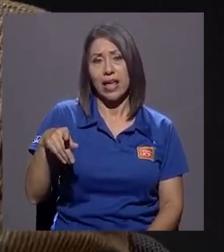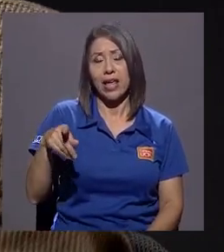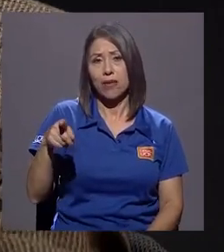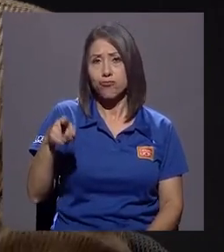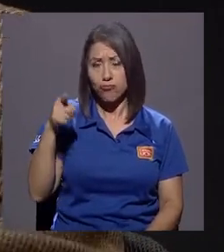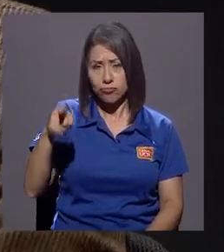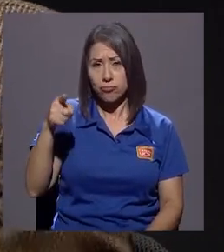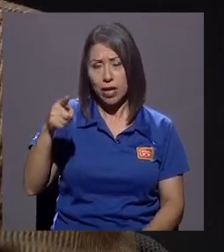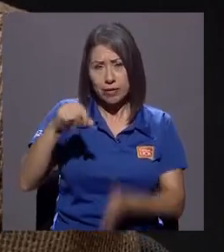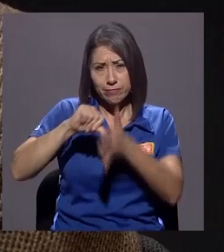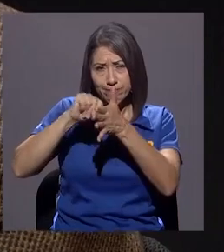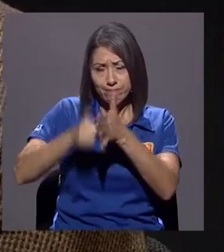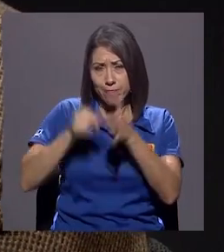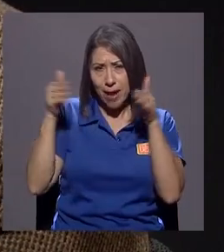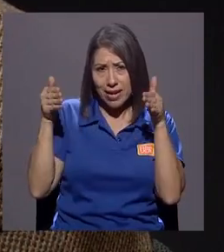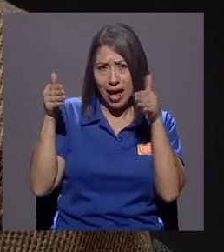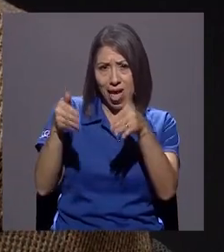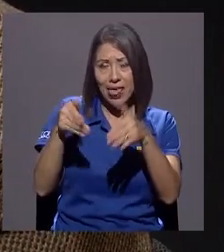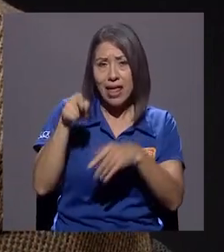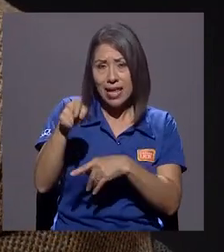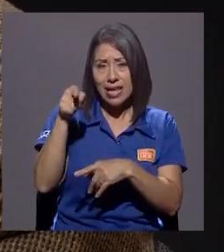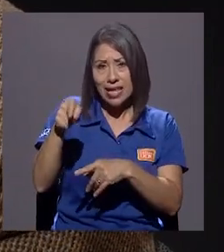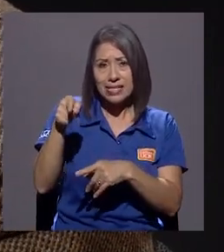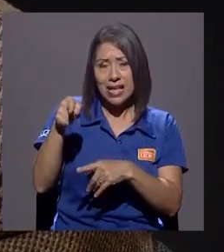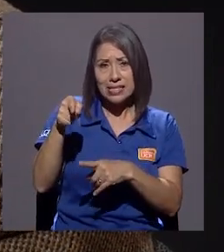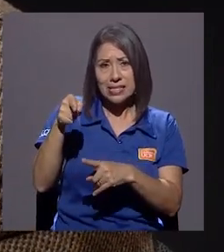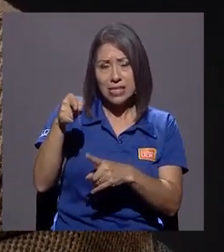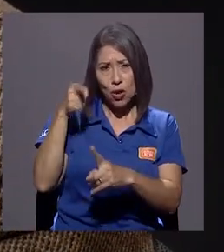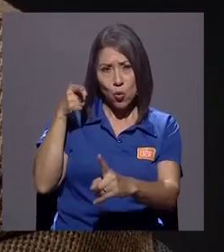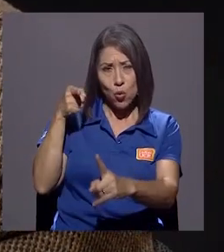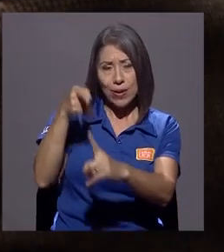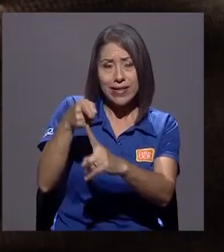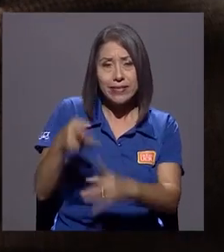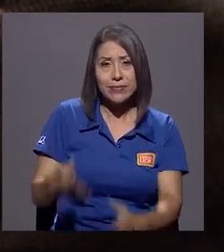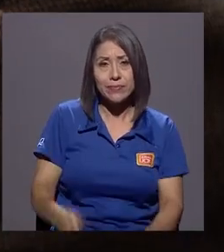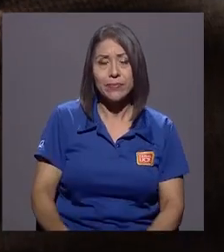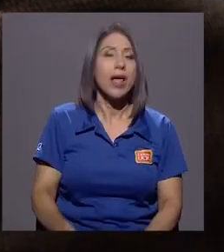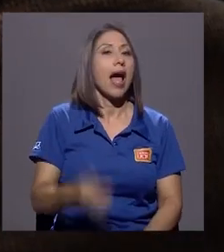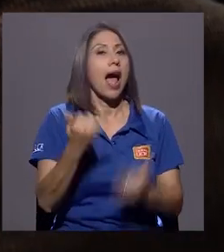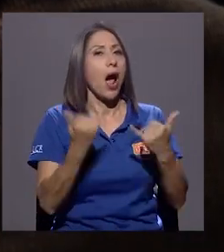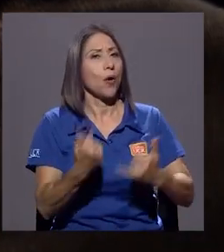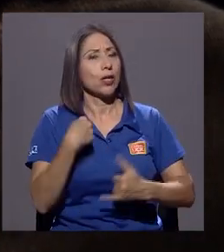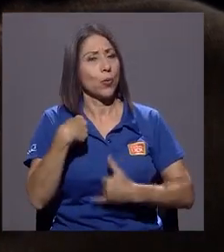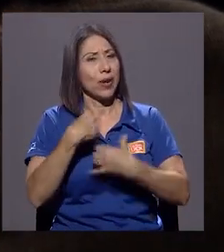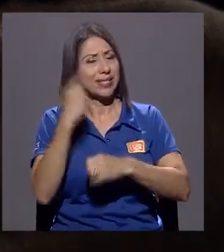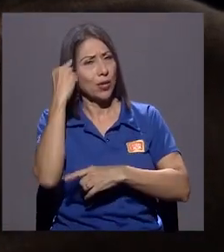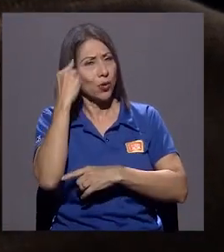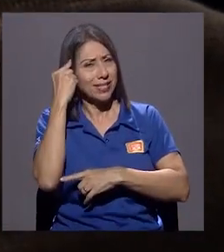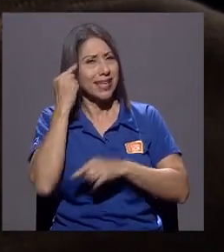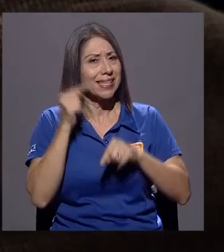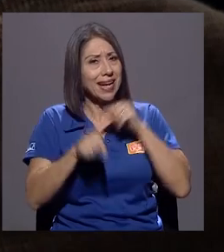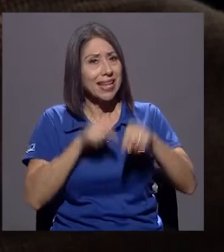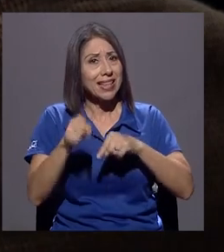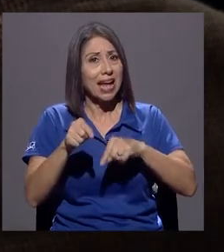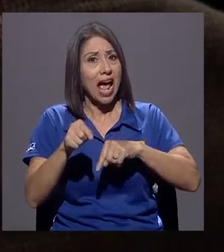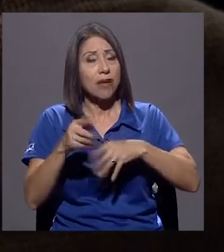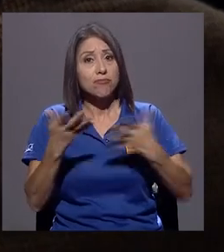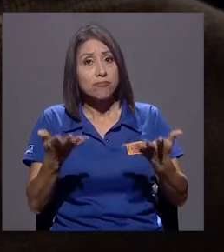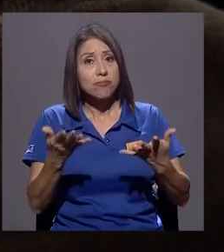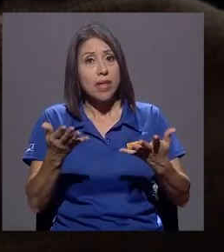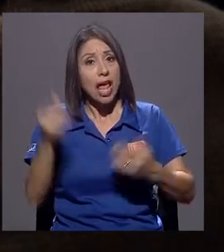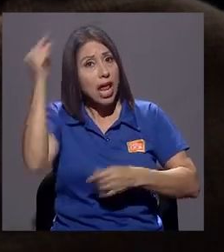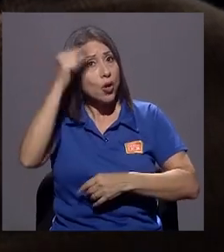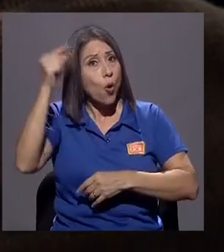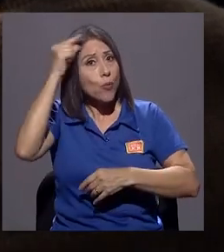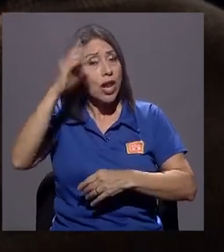ubicado digamos en esas corrientes ahora sí le voy a hacer conciencia crítica a las costas nunca recibieron atención de